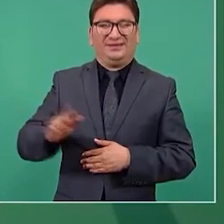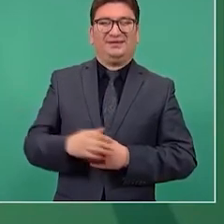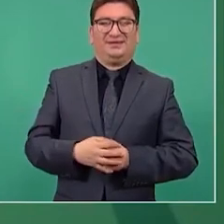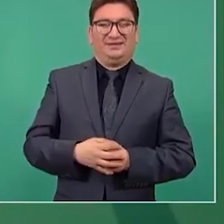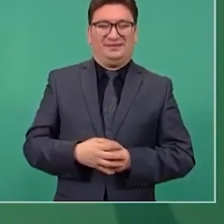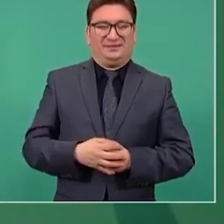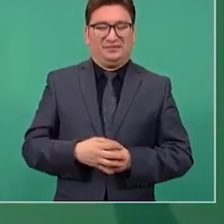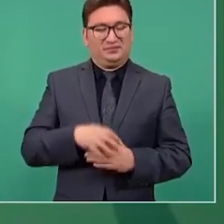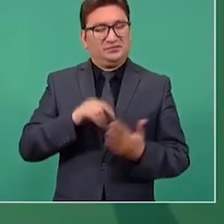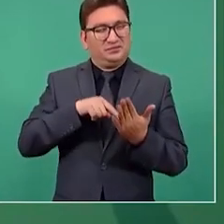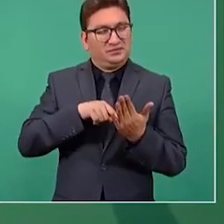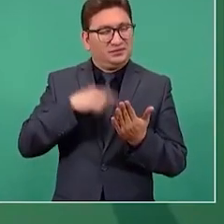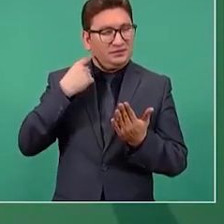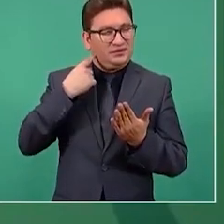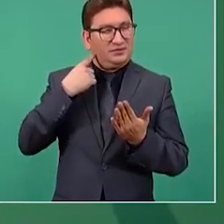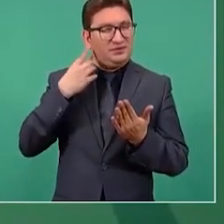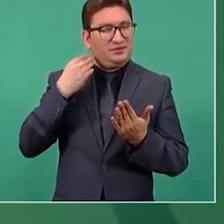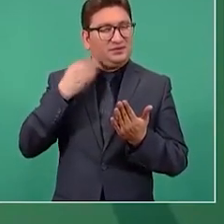Y